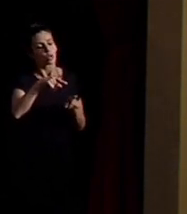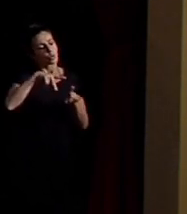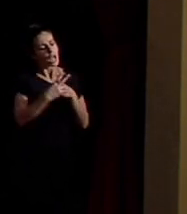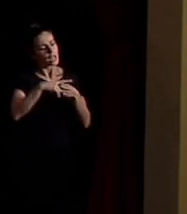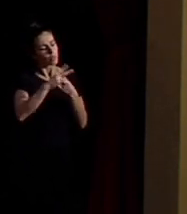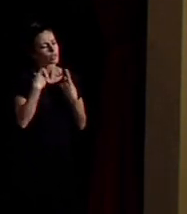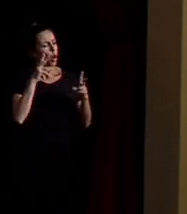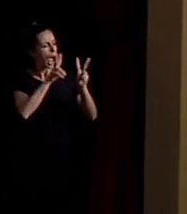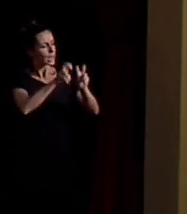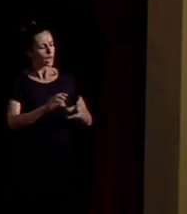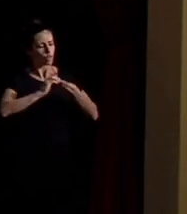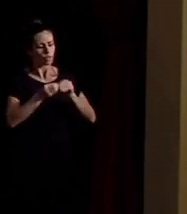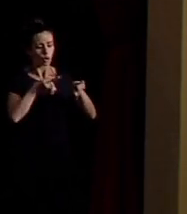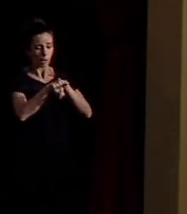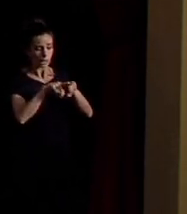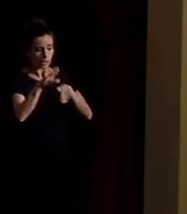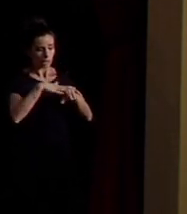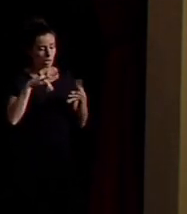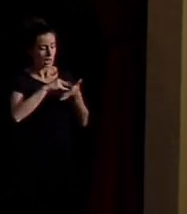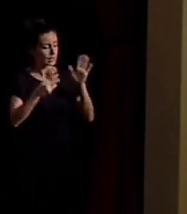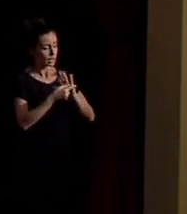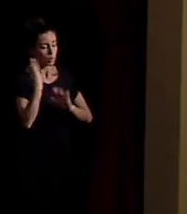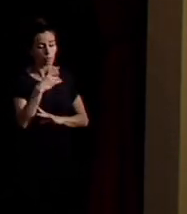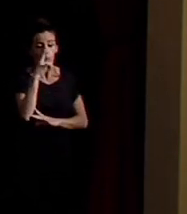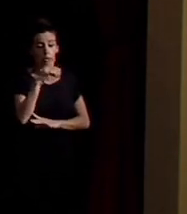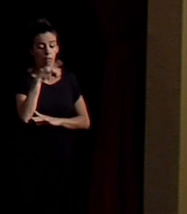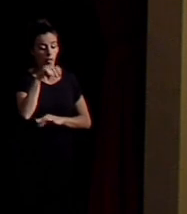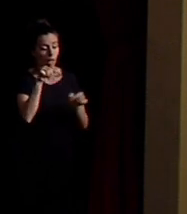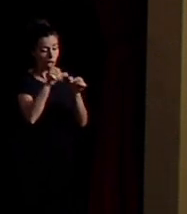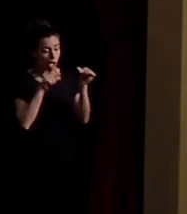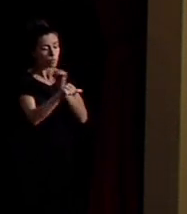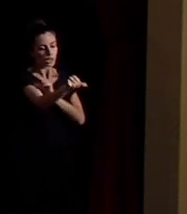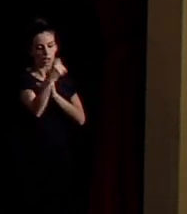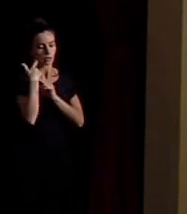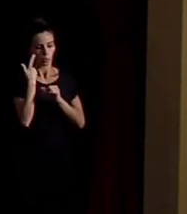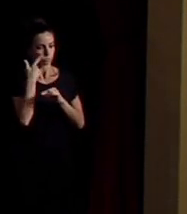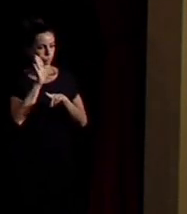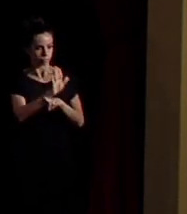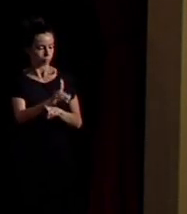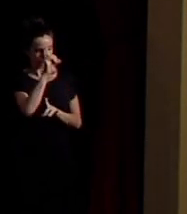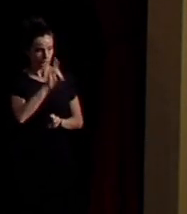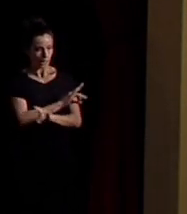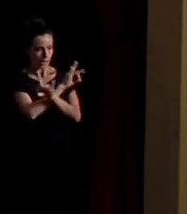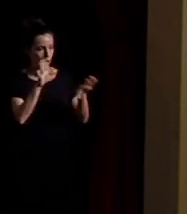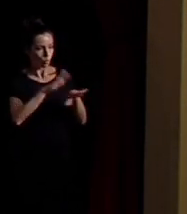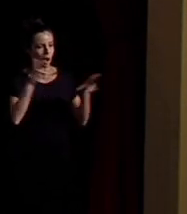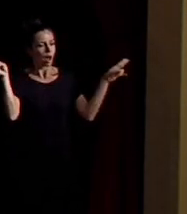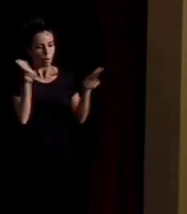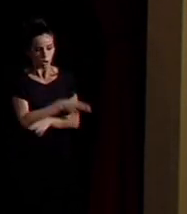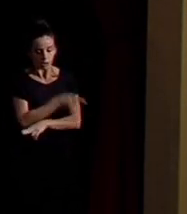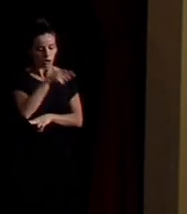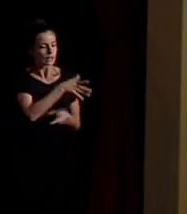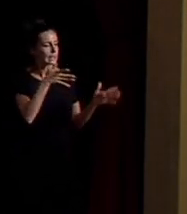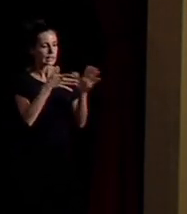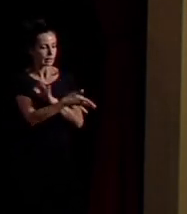analizo críticamente el sistema prostitucional, y a partir de ahí una posición claramente abolicionista que tiene